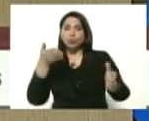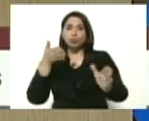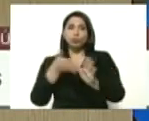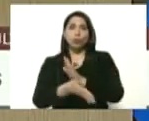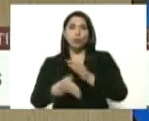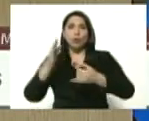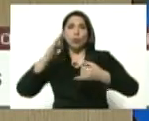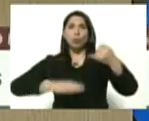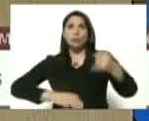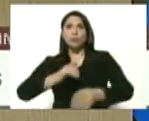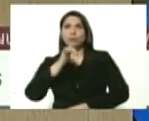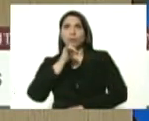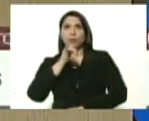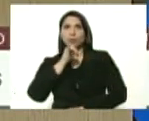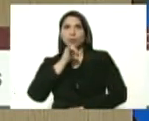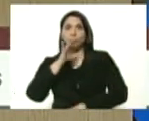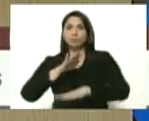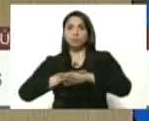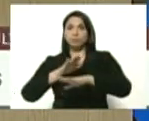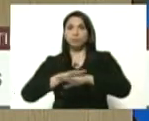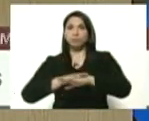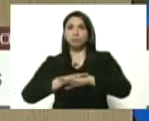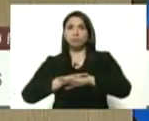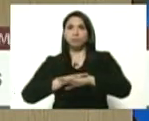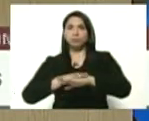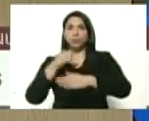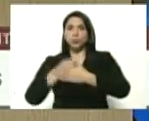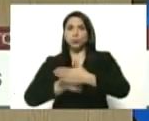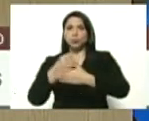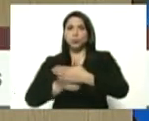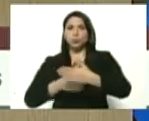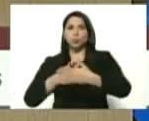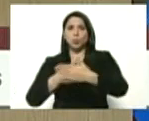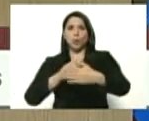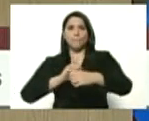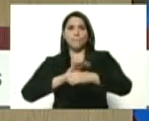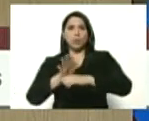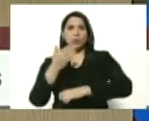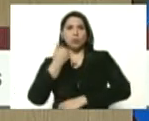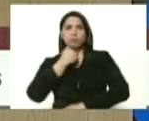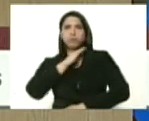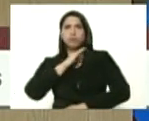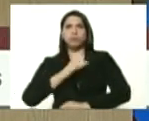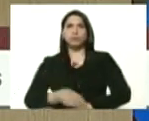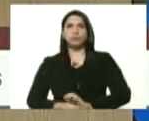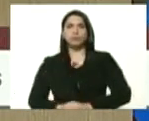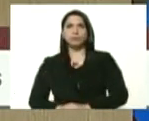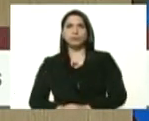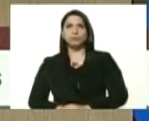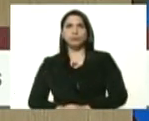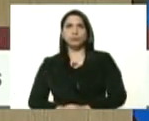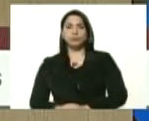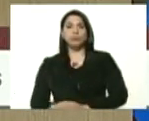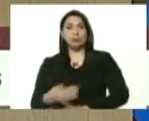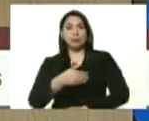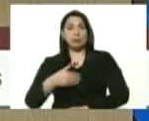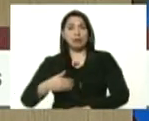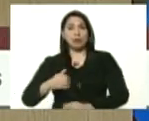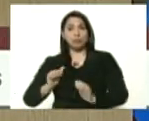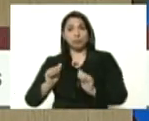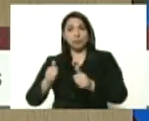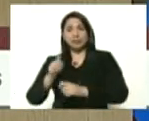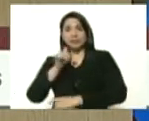últimas novedades acaecidas en la lucha contra el virus, contra el coronavirus. Queremos iniciar